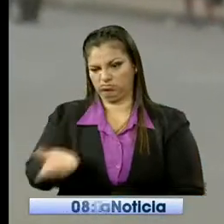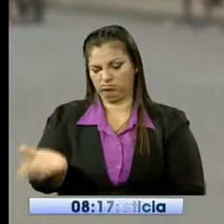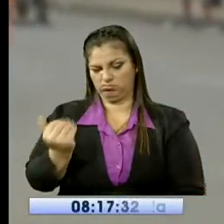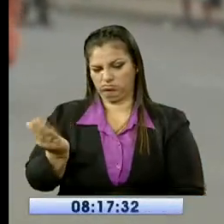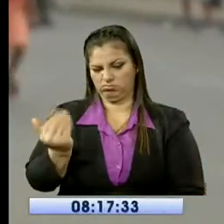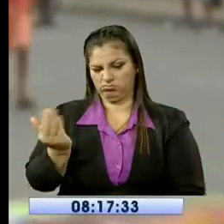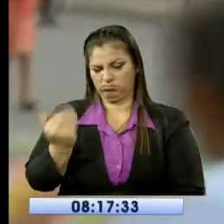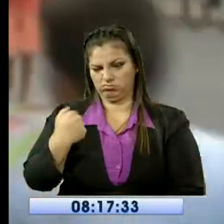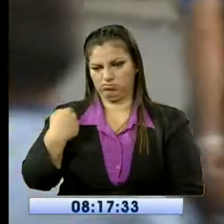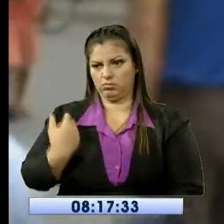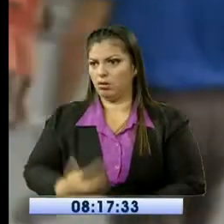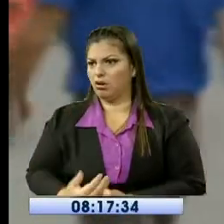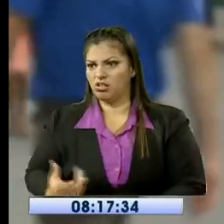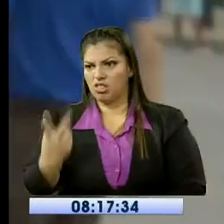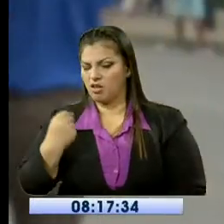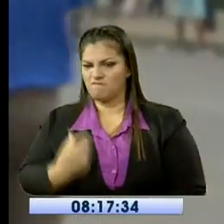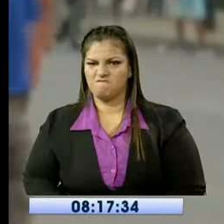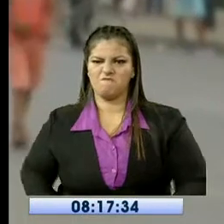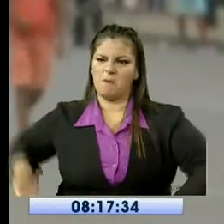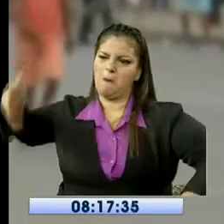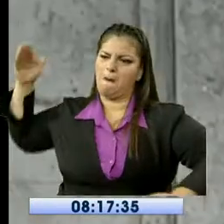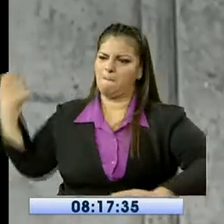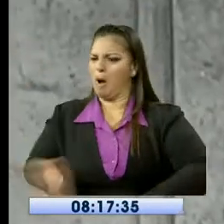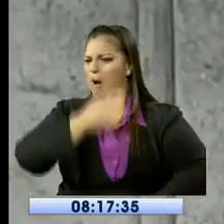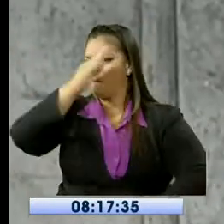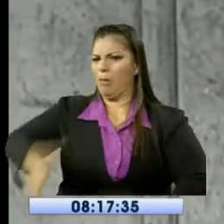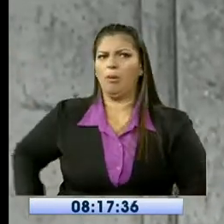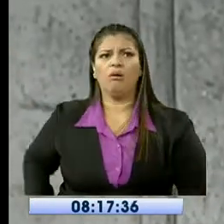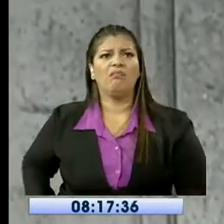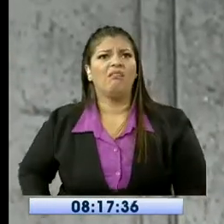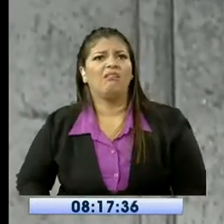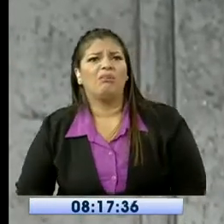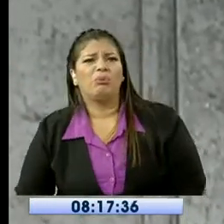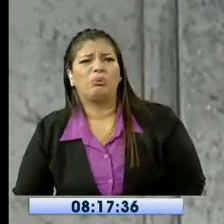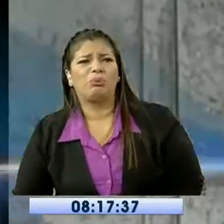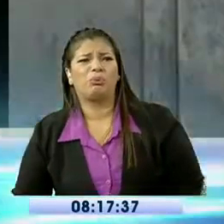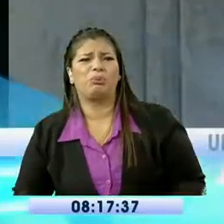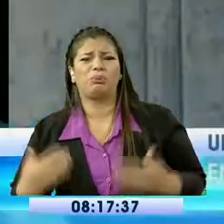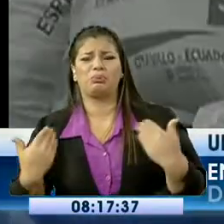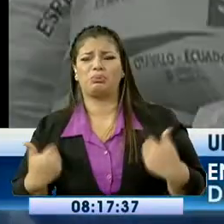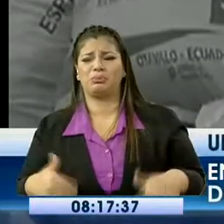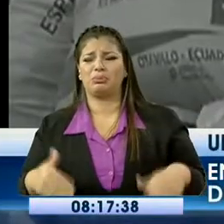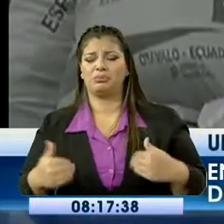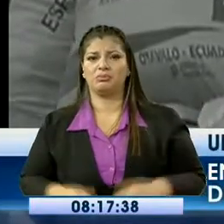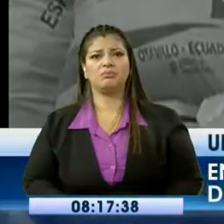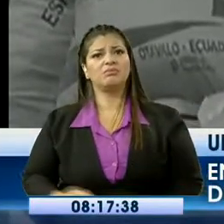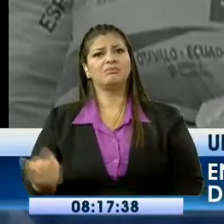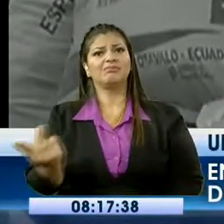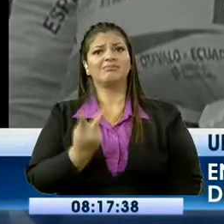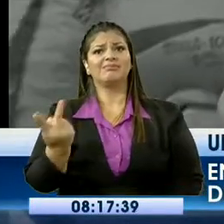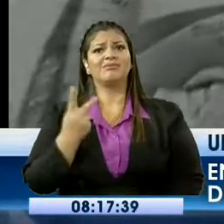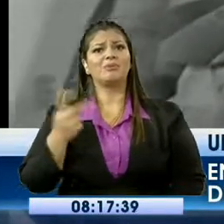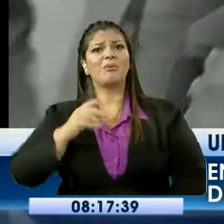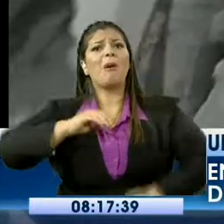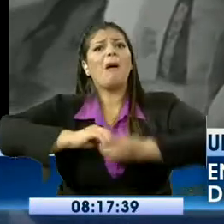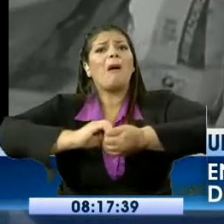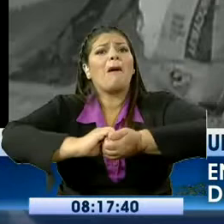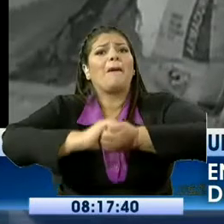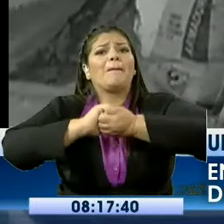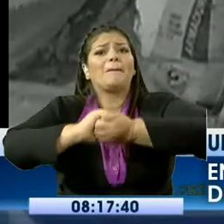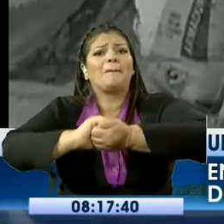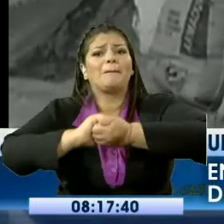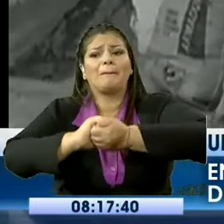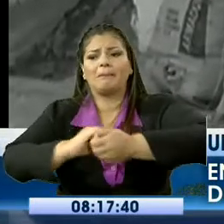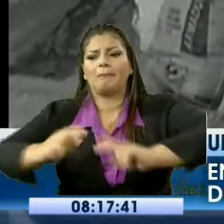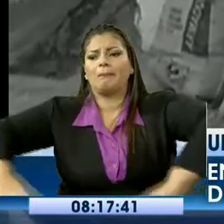En el sector no podían creer lo ocurrido, que una riña entre supuestos amigos haya terminado en sangre